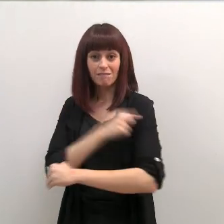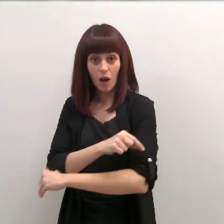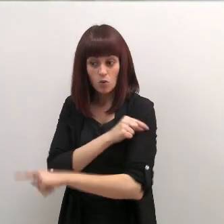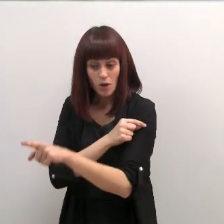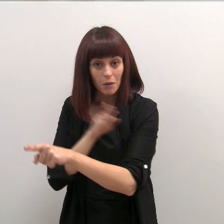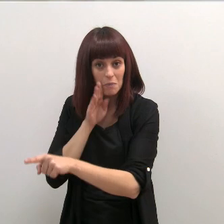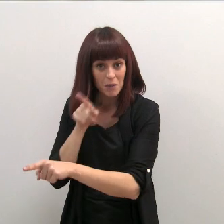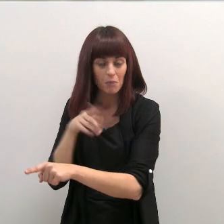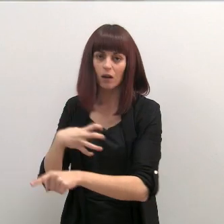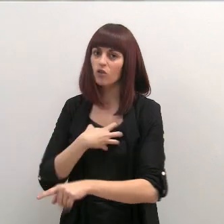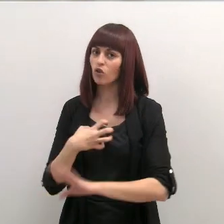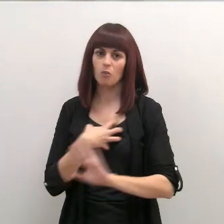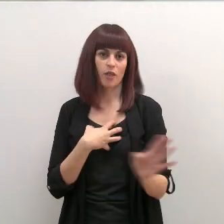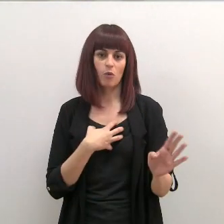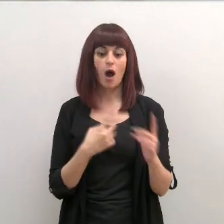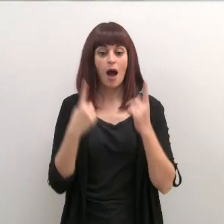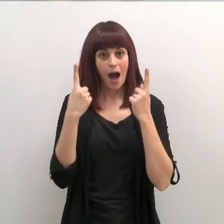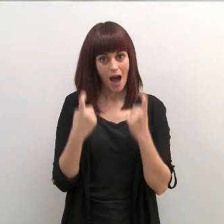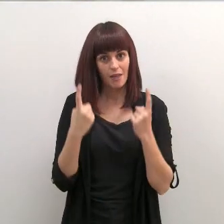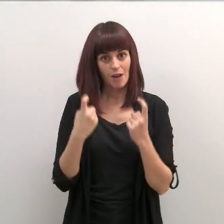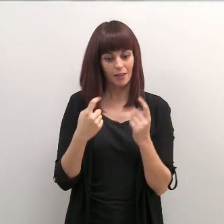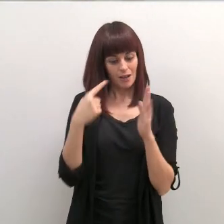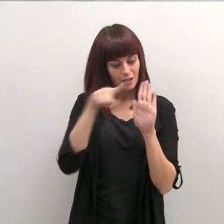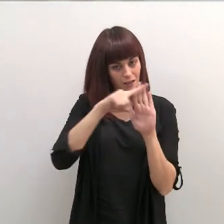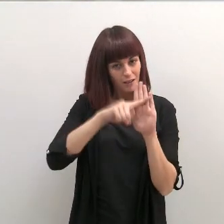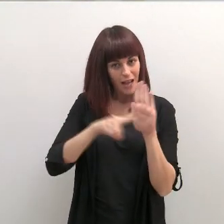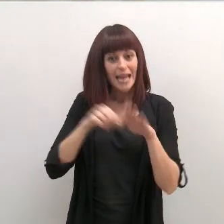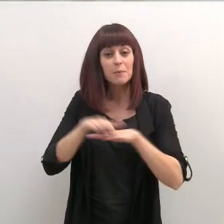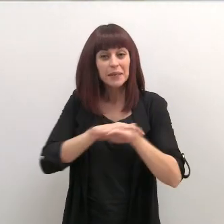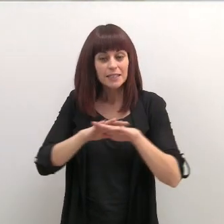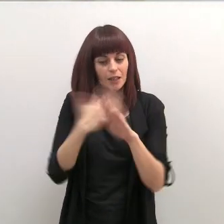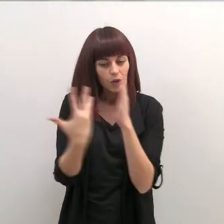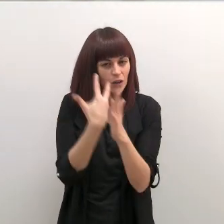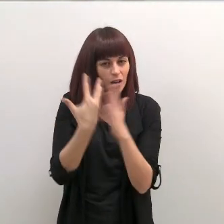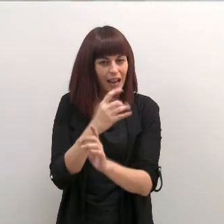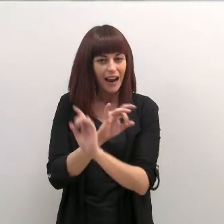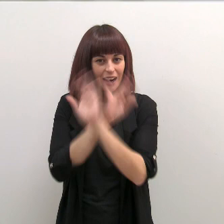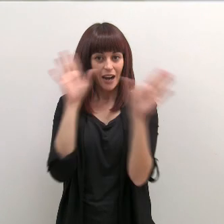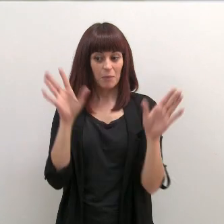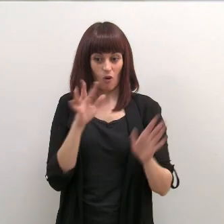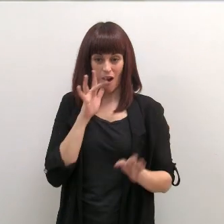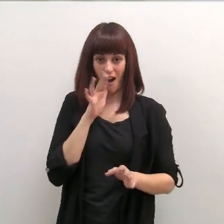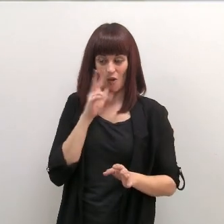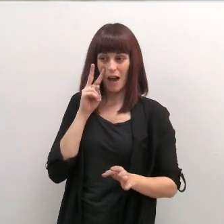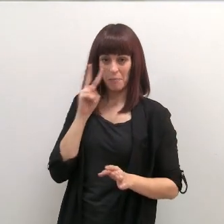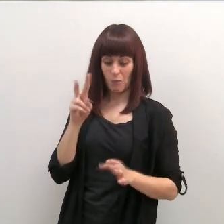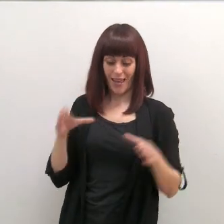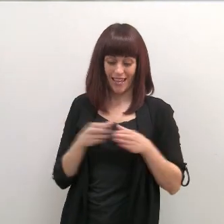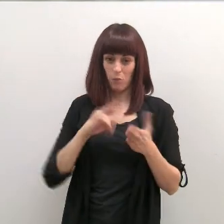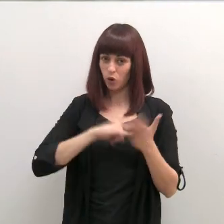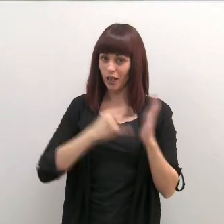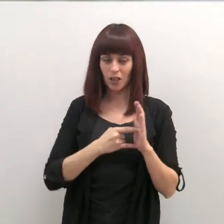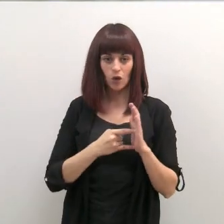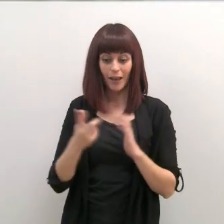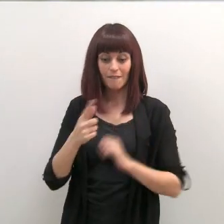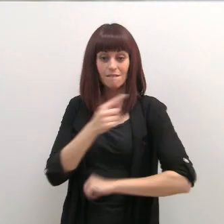vacuna. Salvo que nos den unas instrucciones muy claras por parte del Ministerio en ese sentido, pero lo que estamos viendo en los grupos técnicos es que no se puede